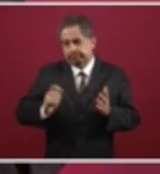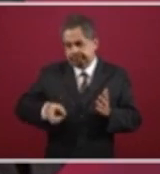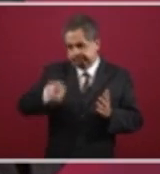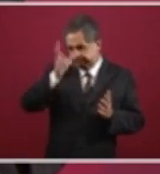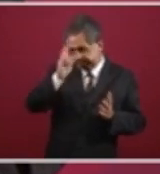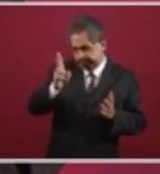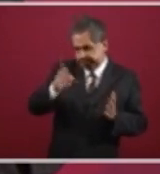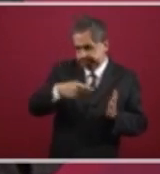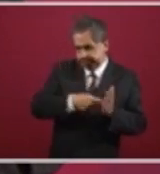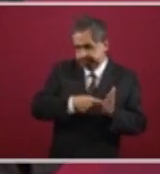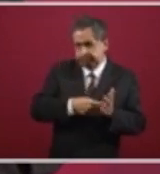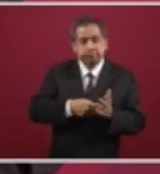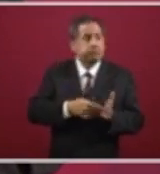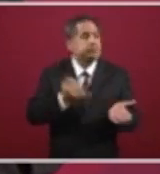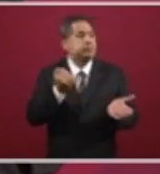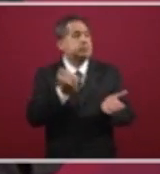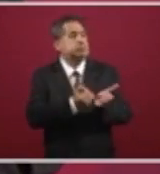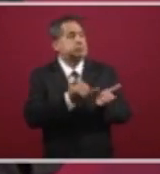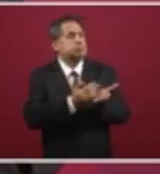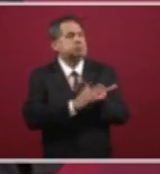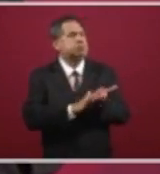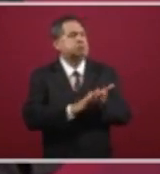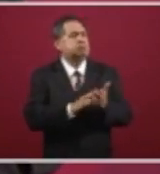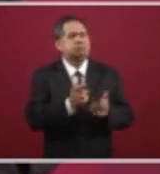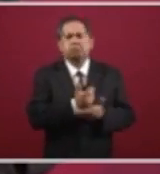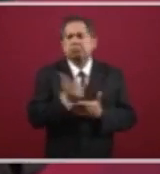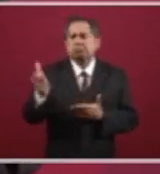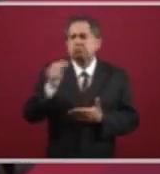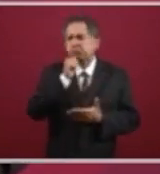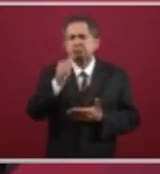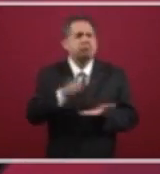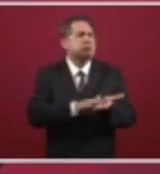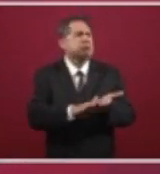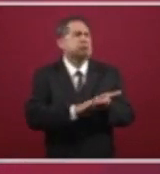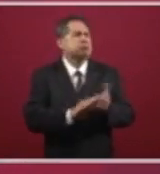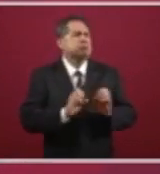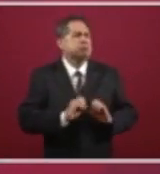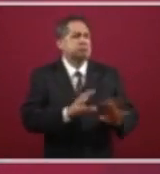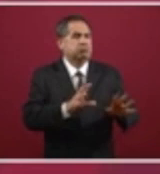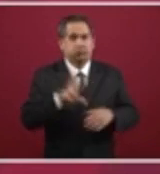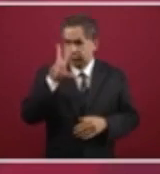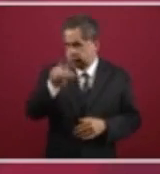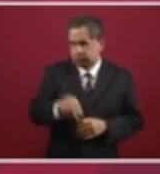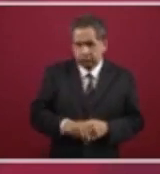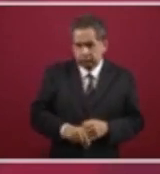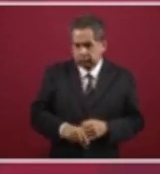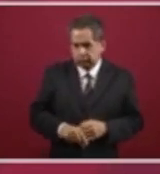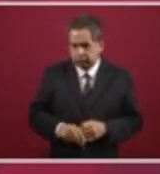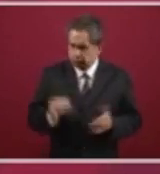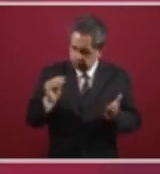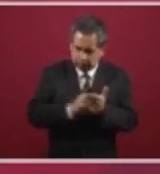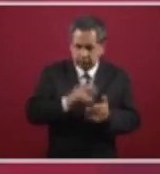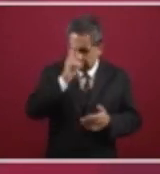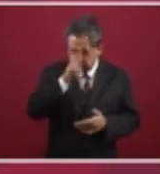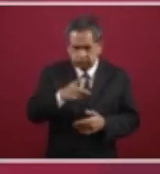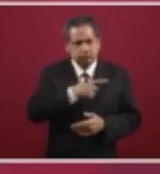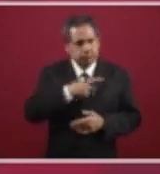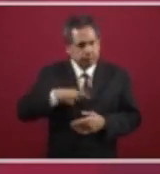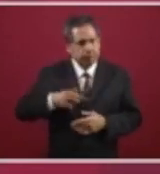la condonación de impuestos a los llamados grandes contribuyentes